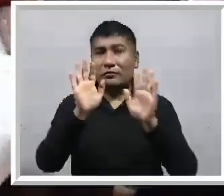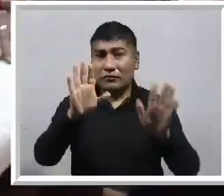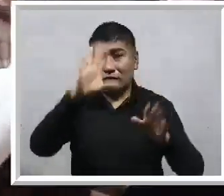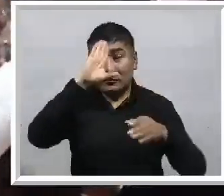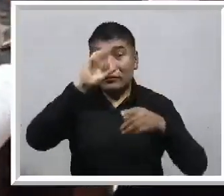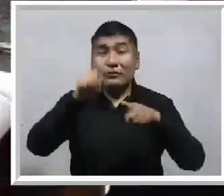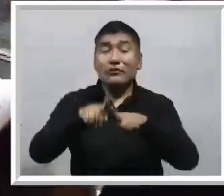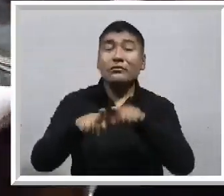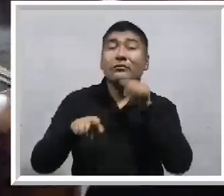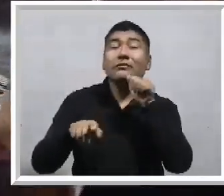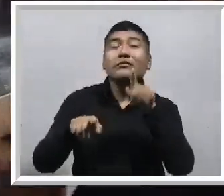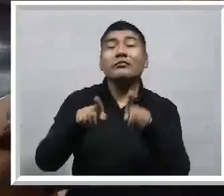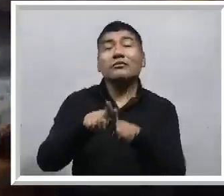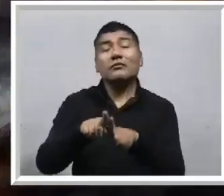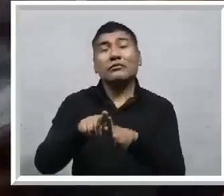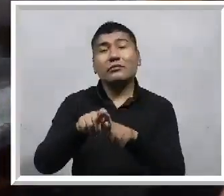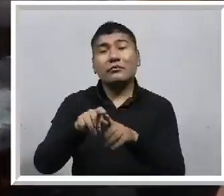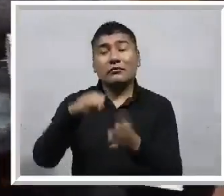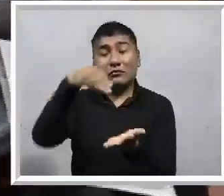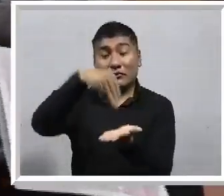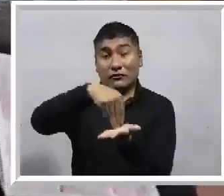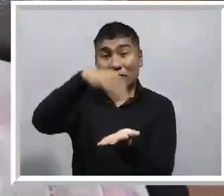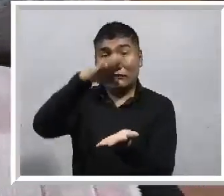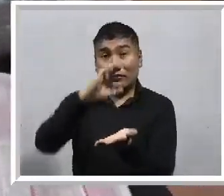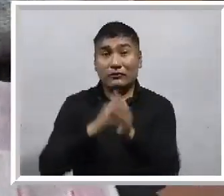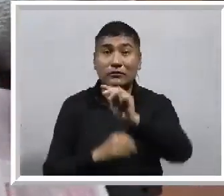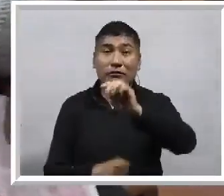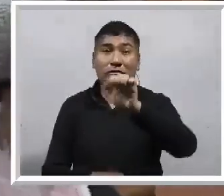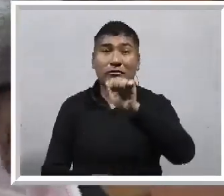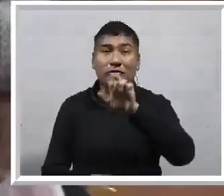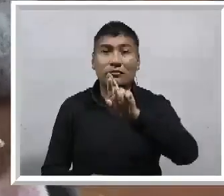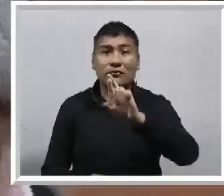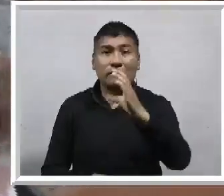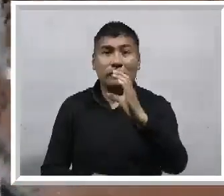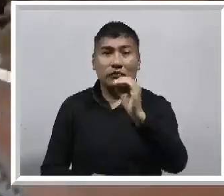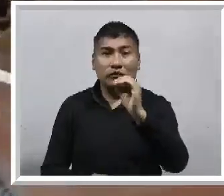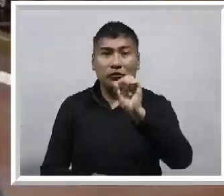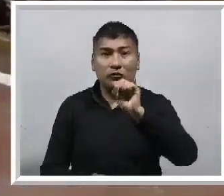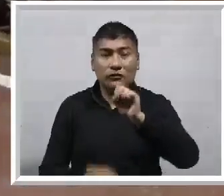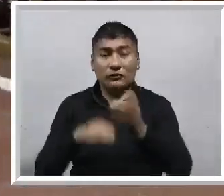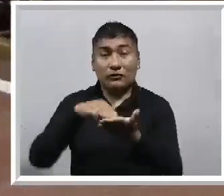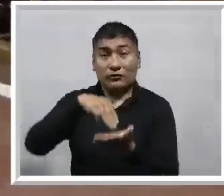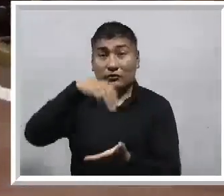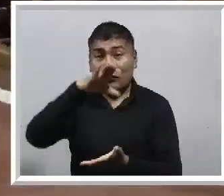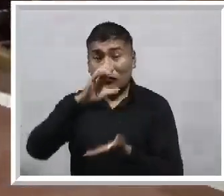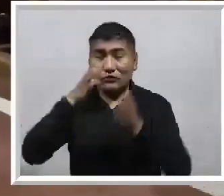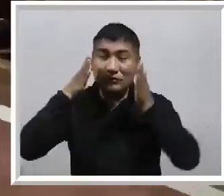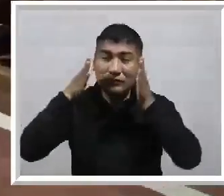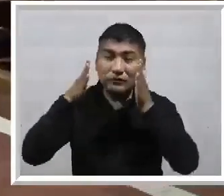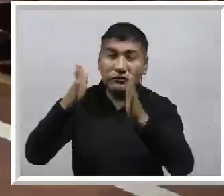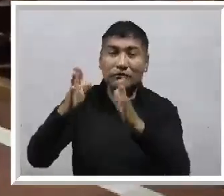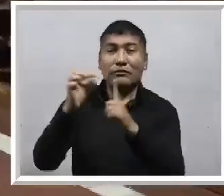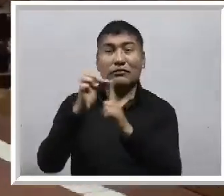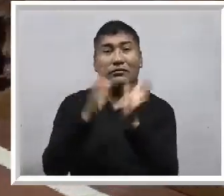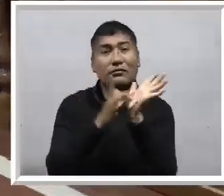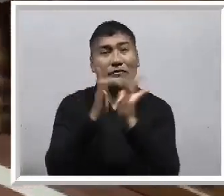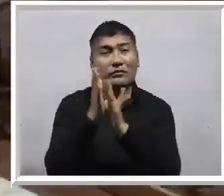el Evangelio de San Marcos acabamos de escuchar enfatiza la palabra